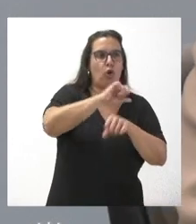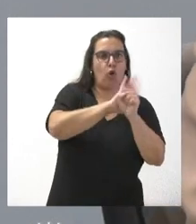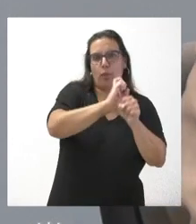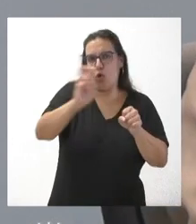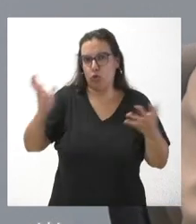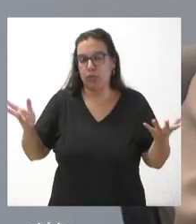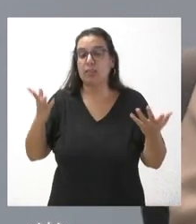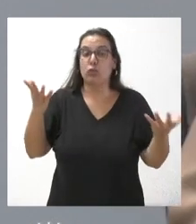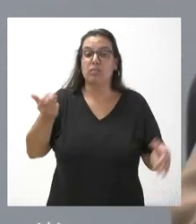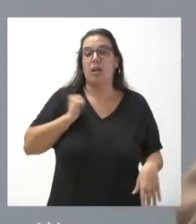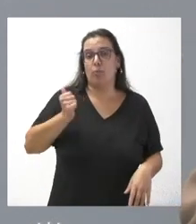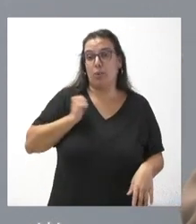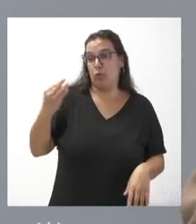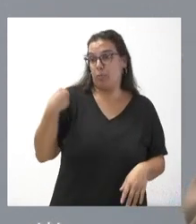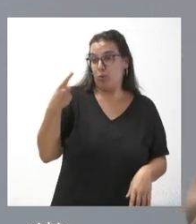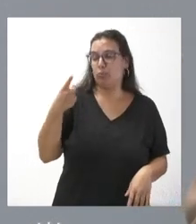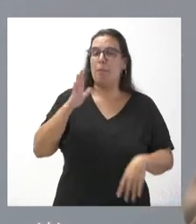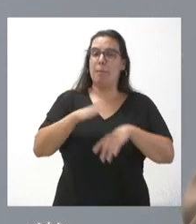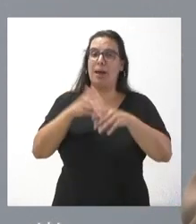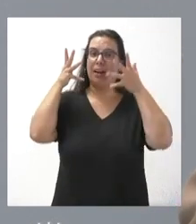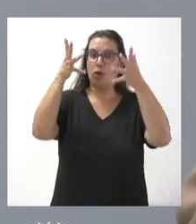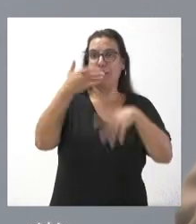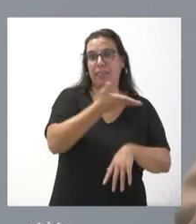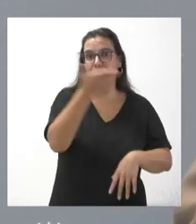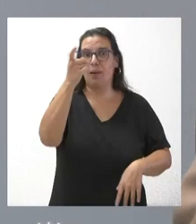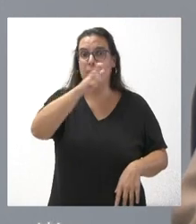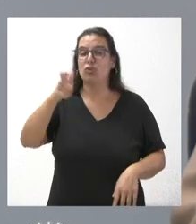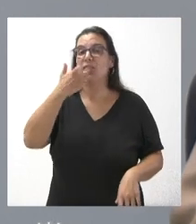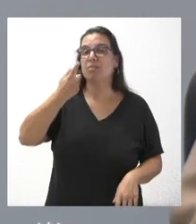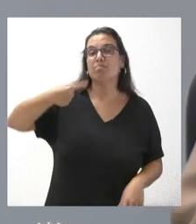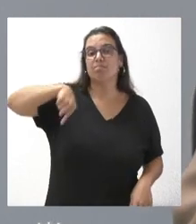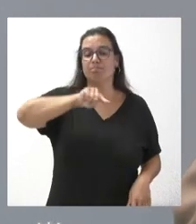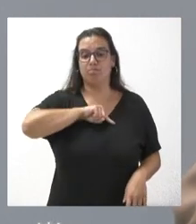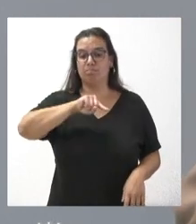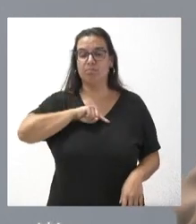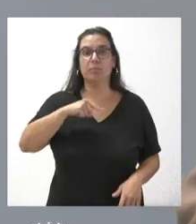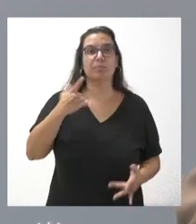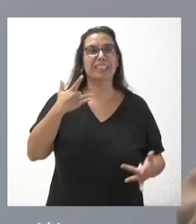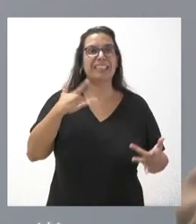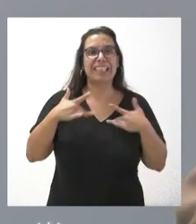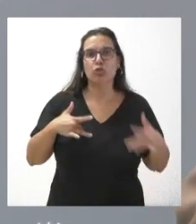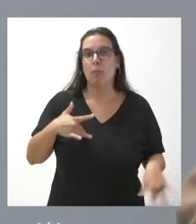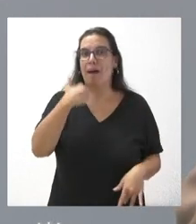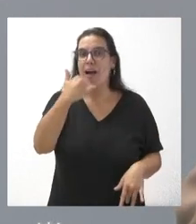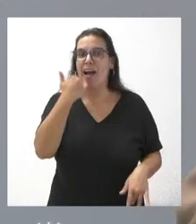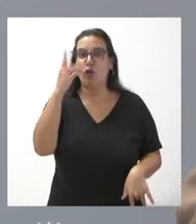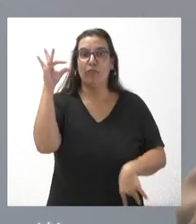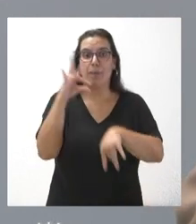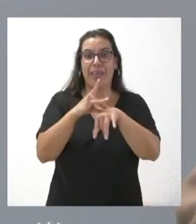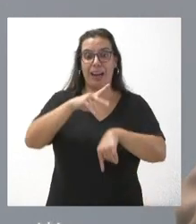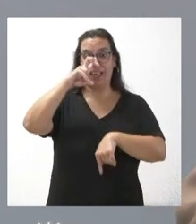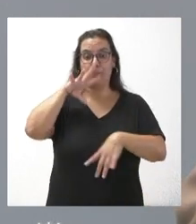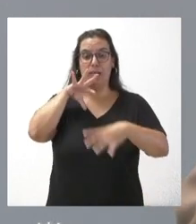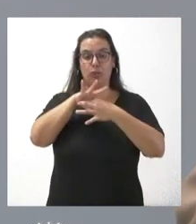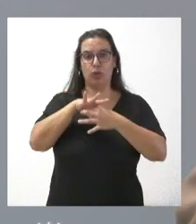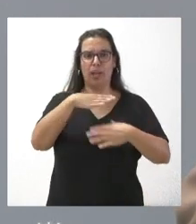desde aquí aprovecho su pregunta para recomendar a los ciudadanos que cuando tengan algún tipo de síntomas de enfermedades